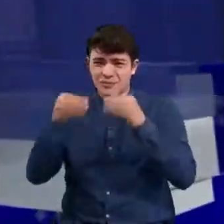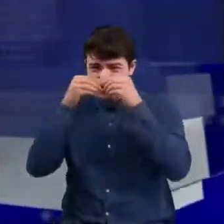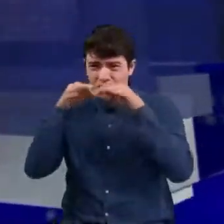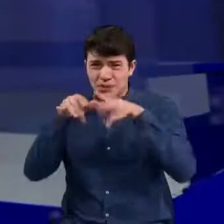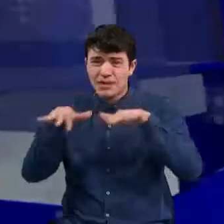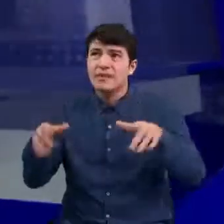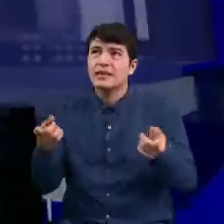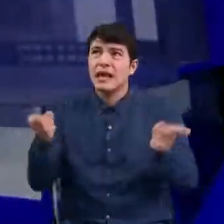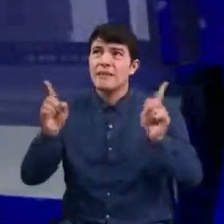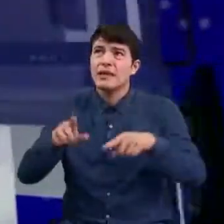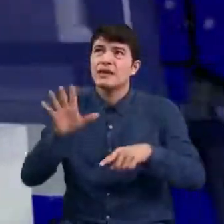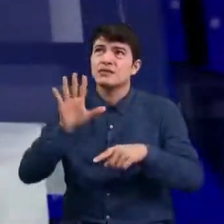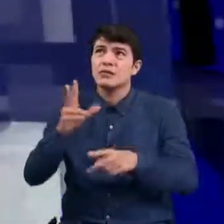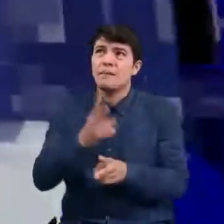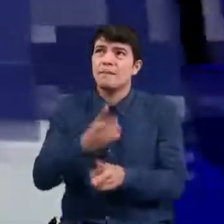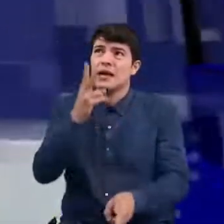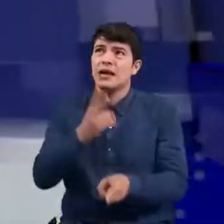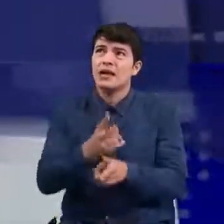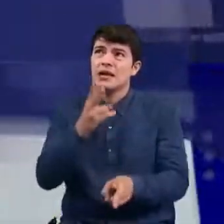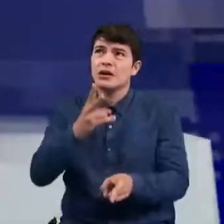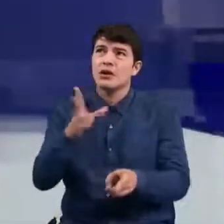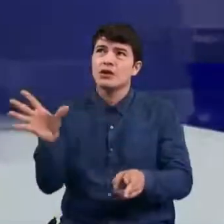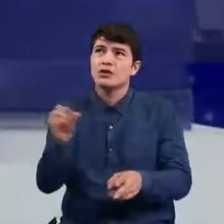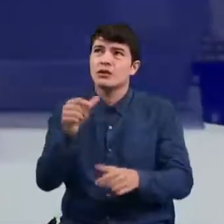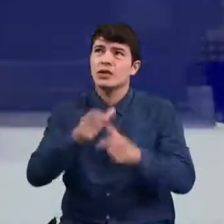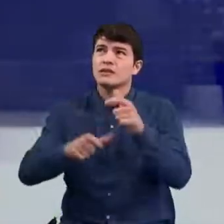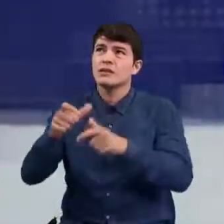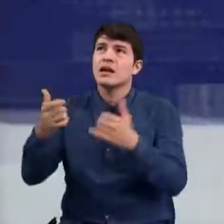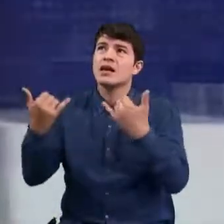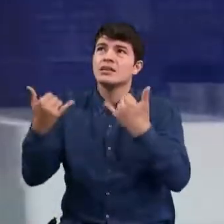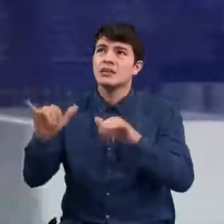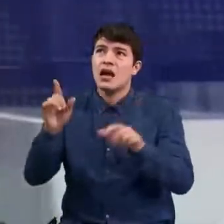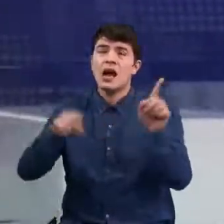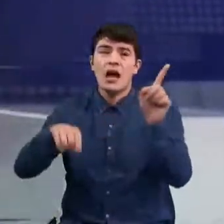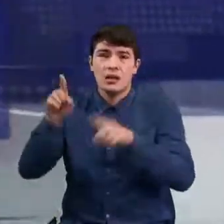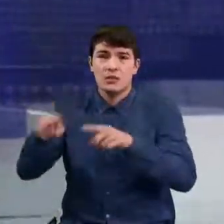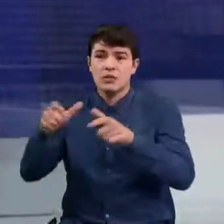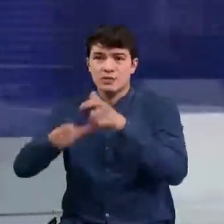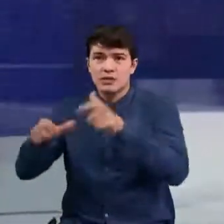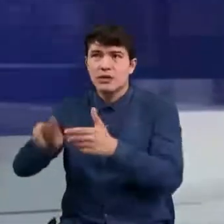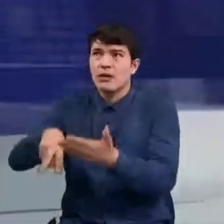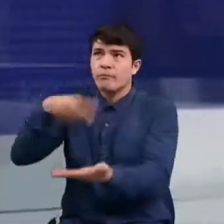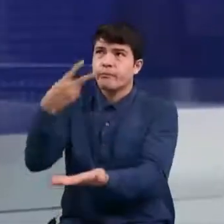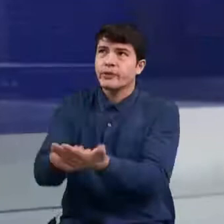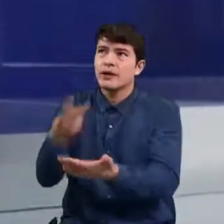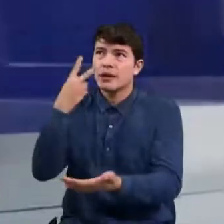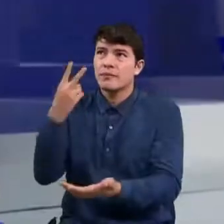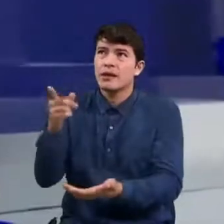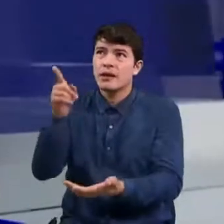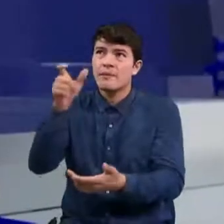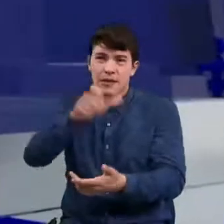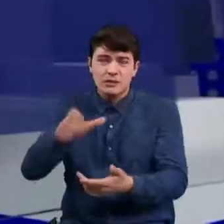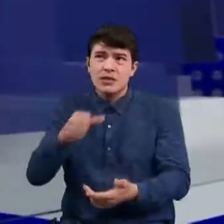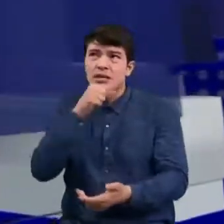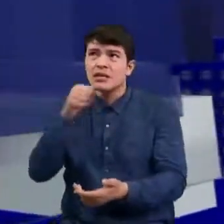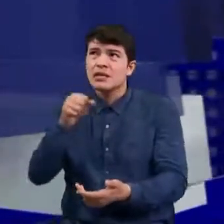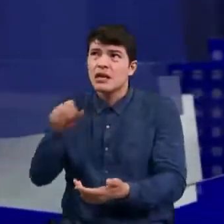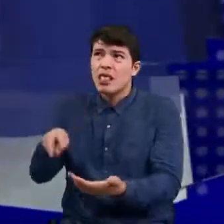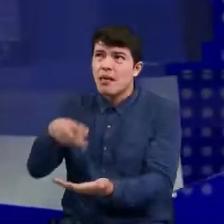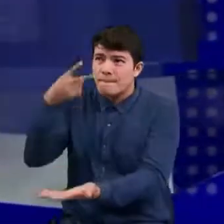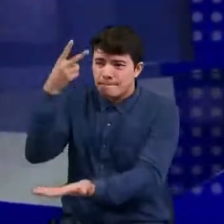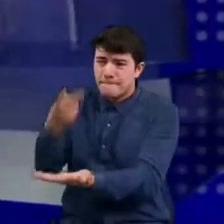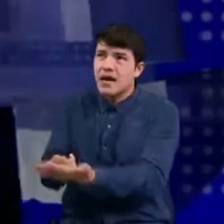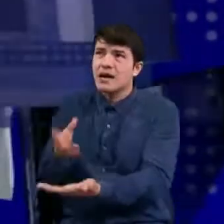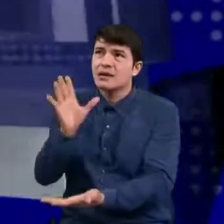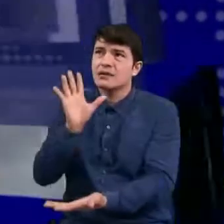también es un peligro para los transplantes pues ya han ocurrido varios accidentes como este donde un auto mayor cae sobre esta